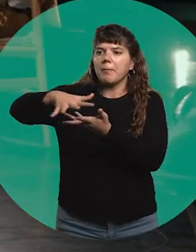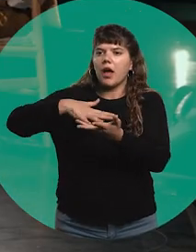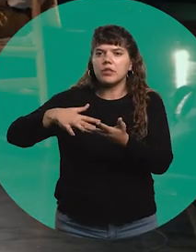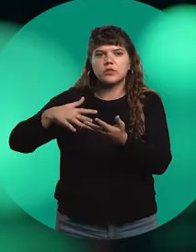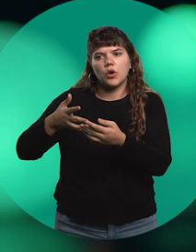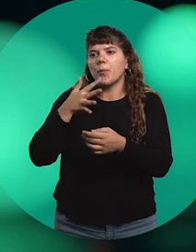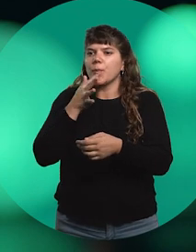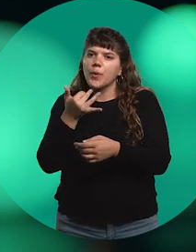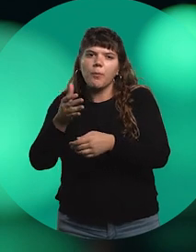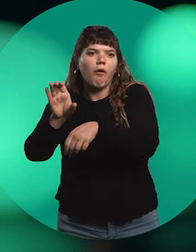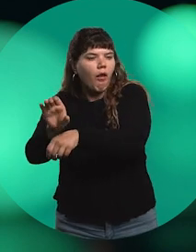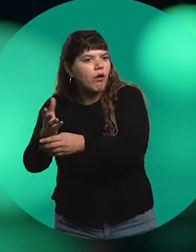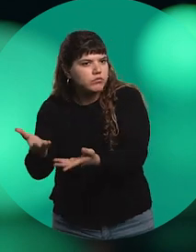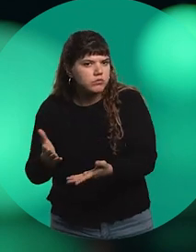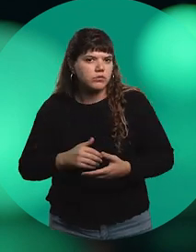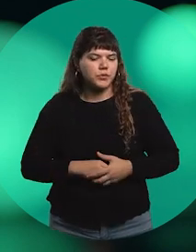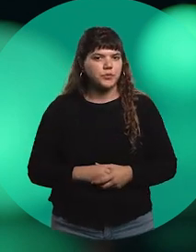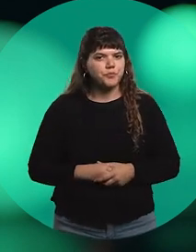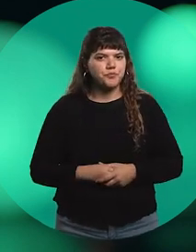más tradicionales, si se quiere?